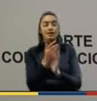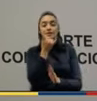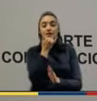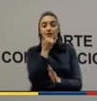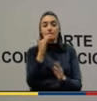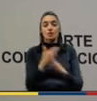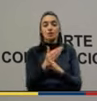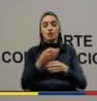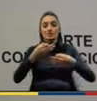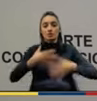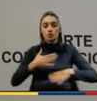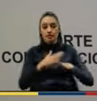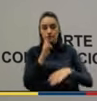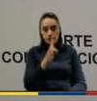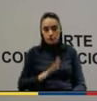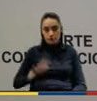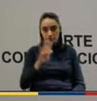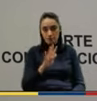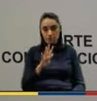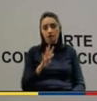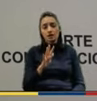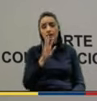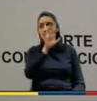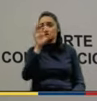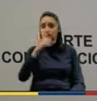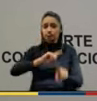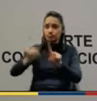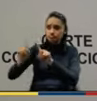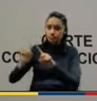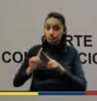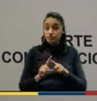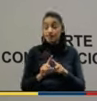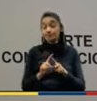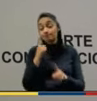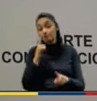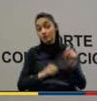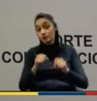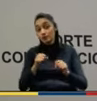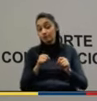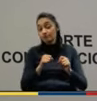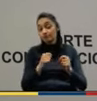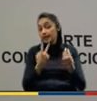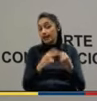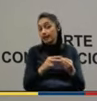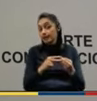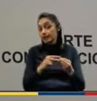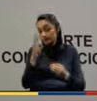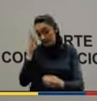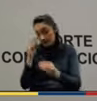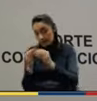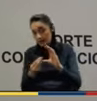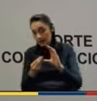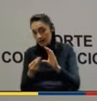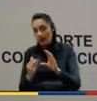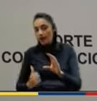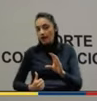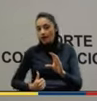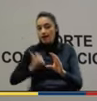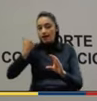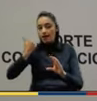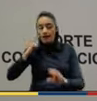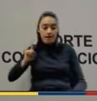seguridad nacional. Distintos países pueden usar estos mecanismos de Escazú para intervenir en el país en asuntos de